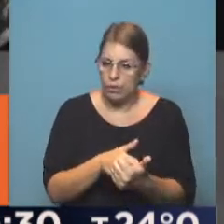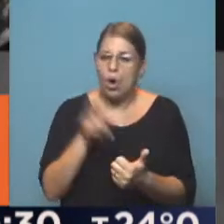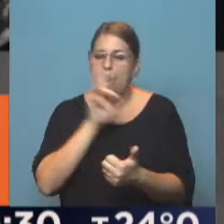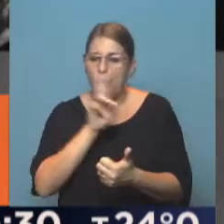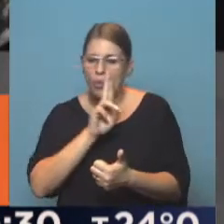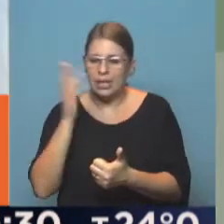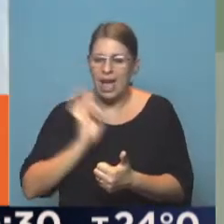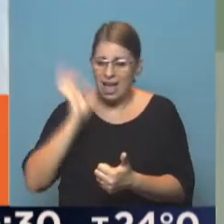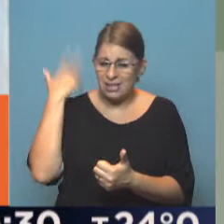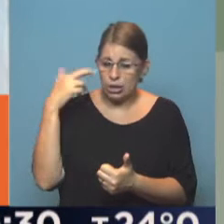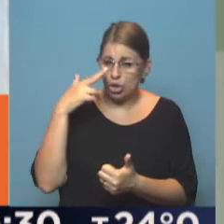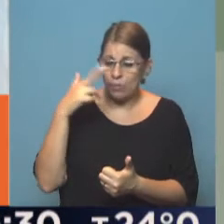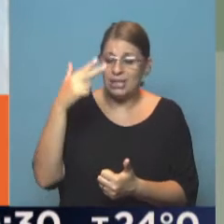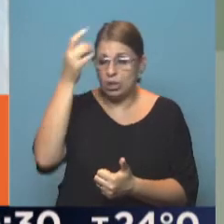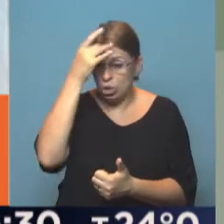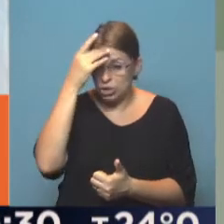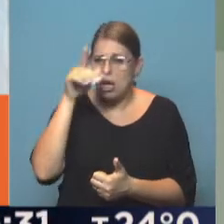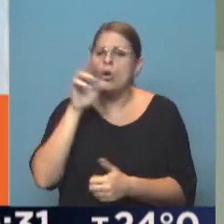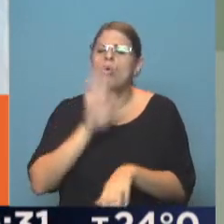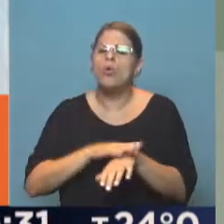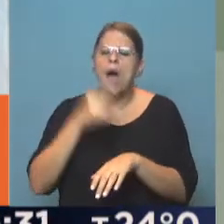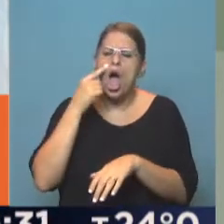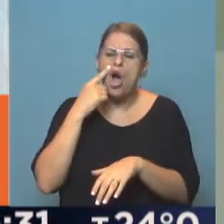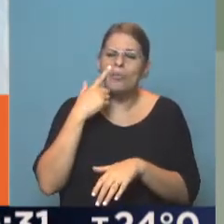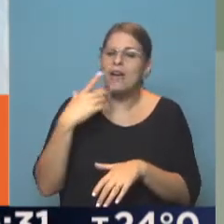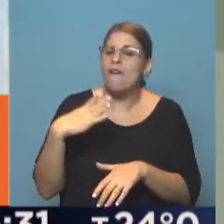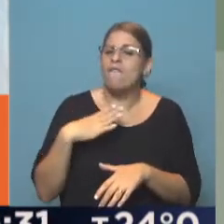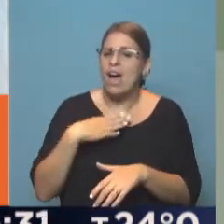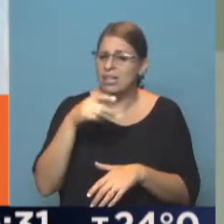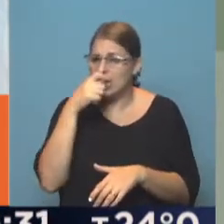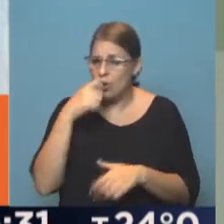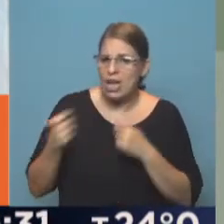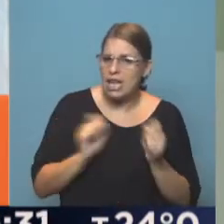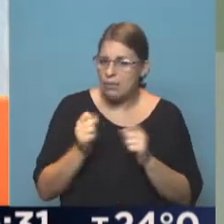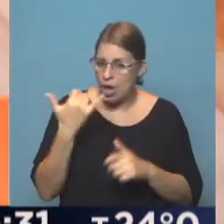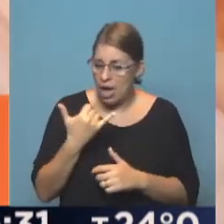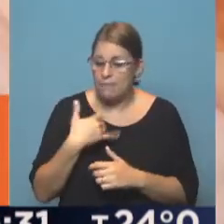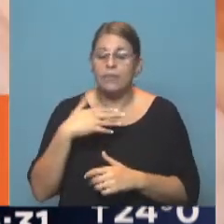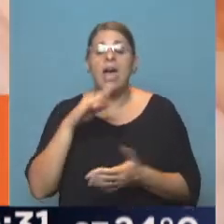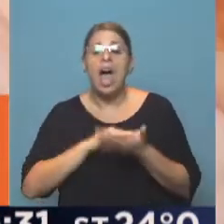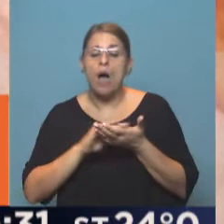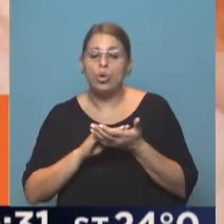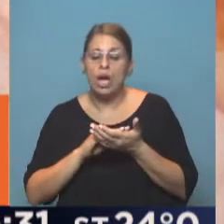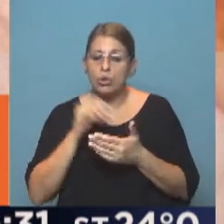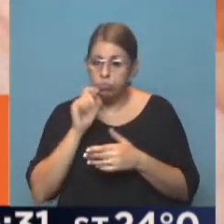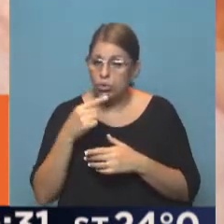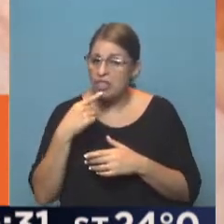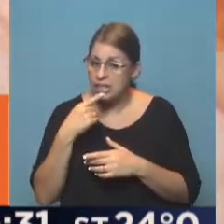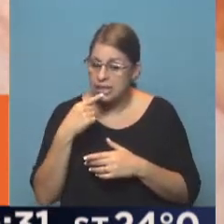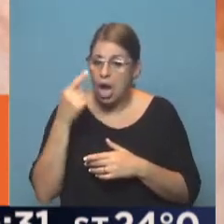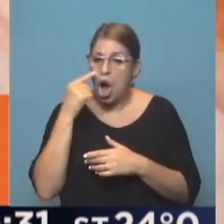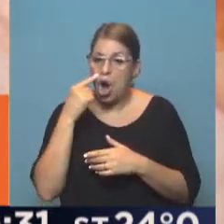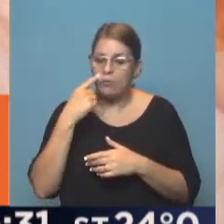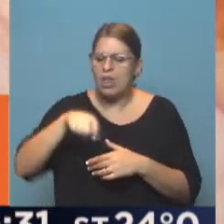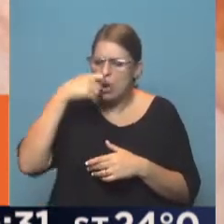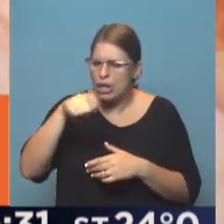en el año 2012 debido a que sufre síndrome de abstinencia su abogado ramón garrigós dijo que su cliente es un